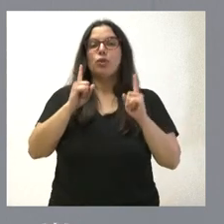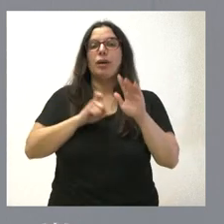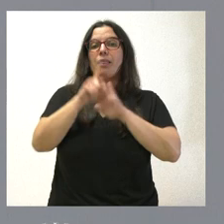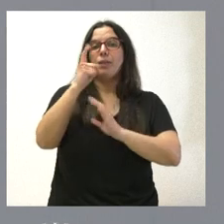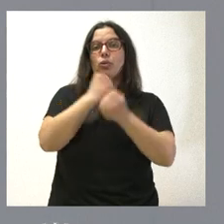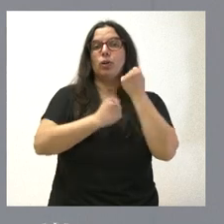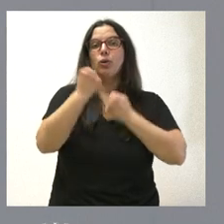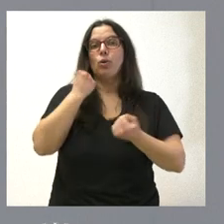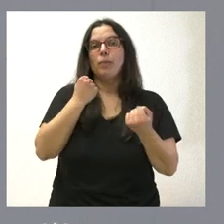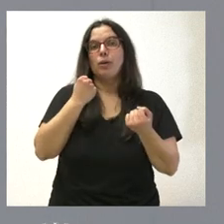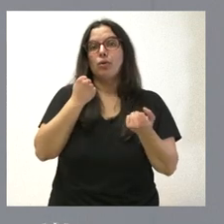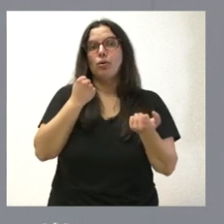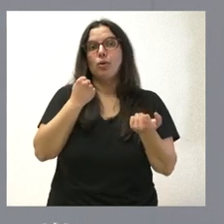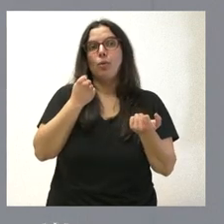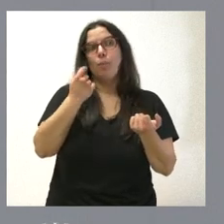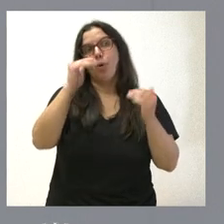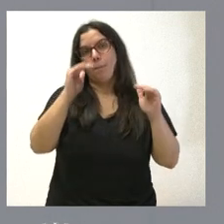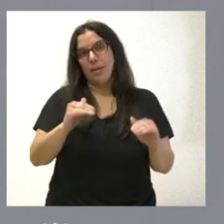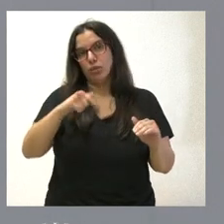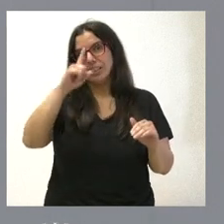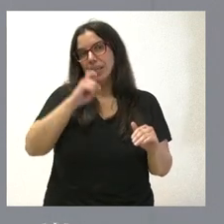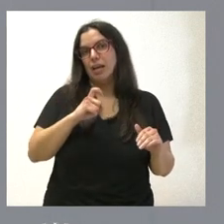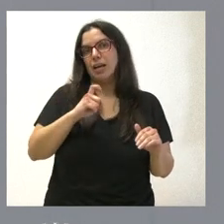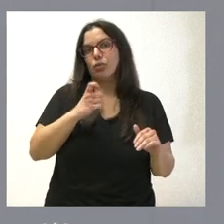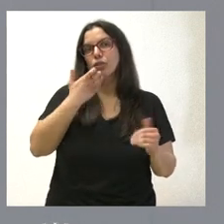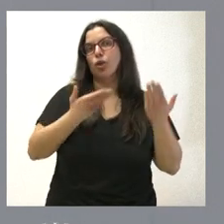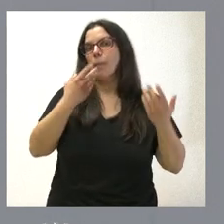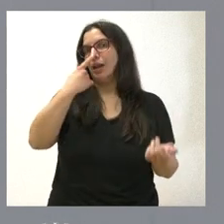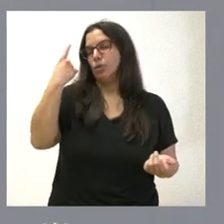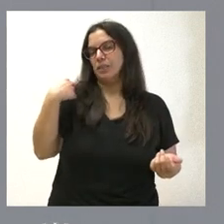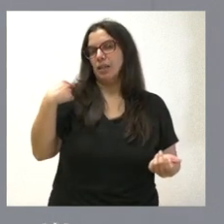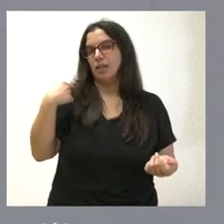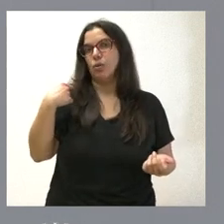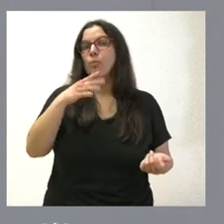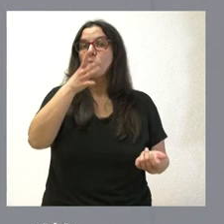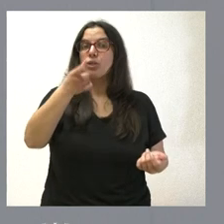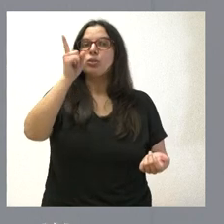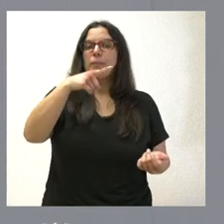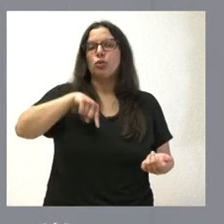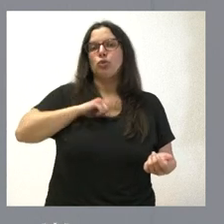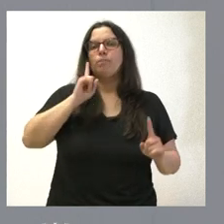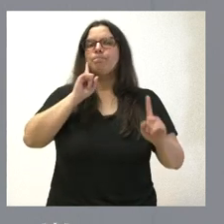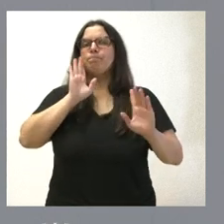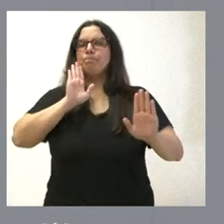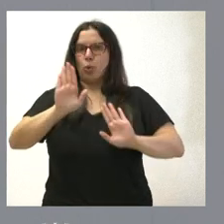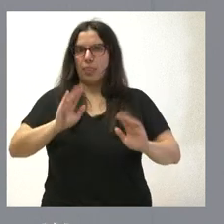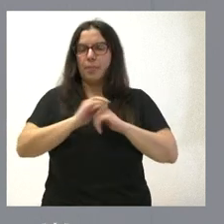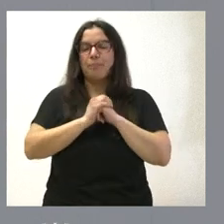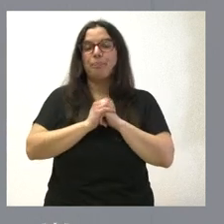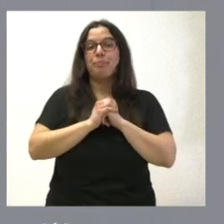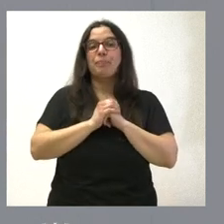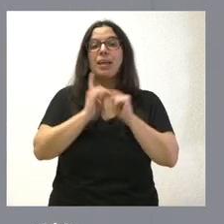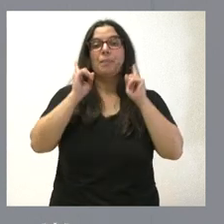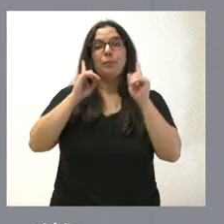económico pues sea algo menor este año 2024 de la que fue en el año 23 de ahí también nuestra prudencia eh la previsión que